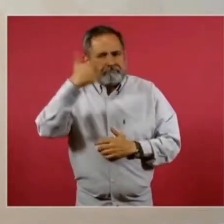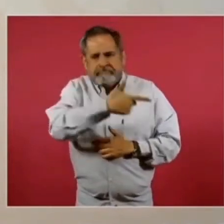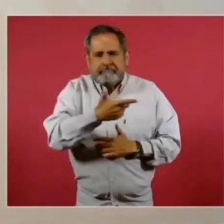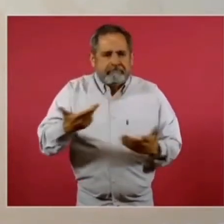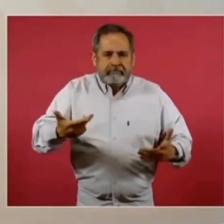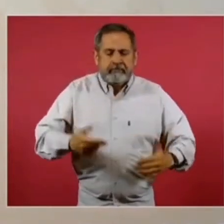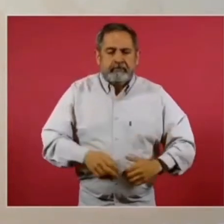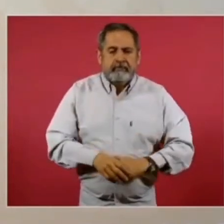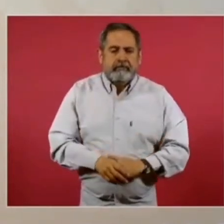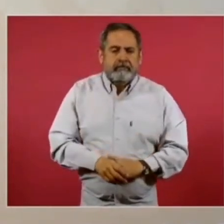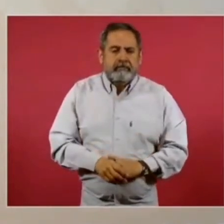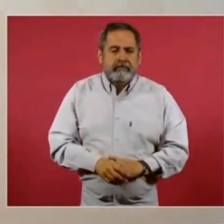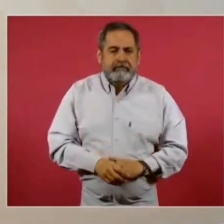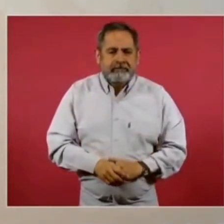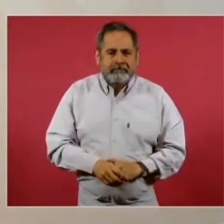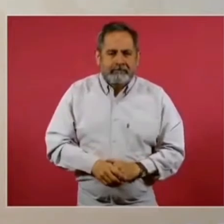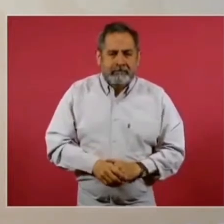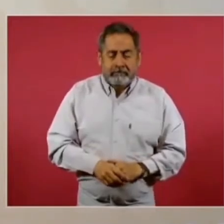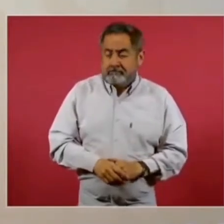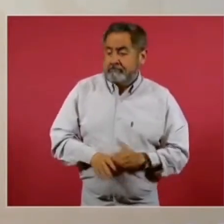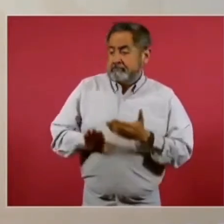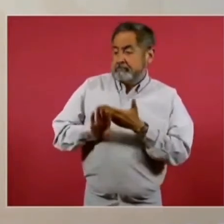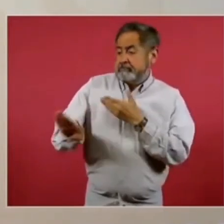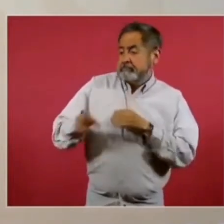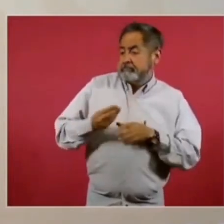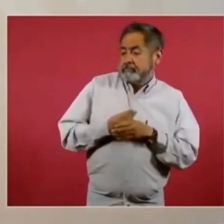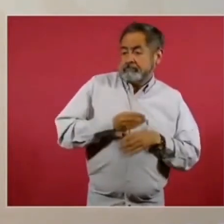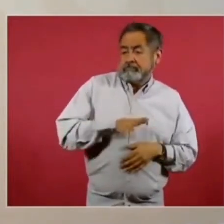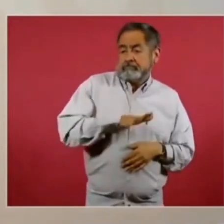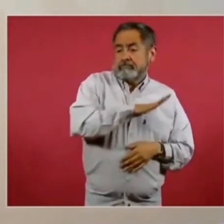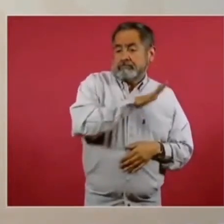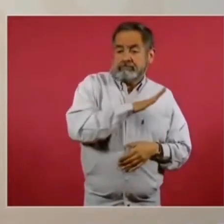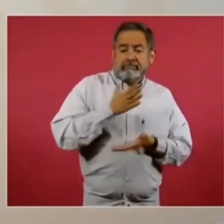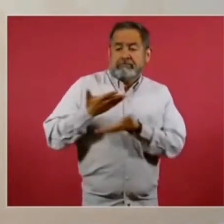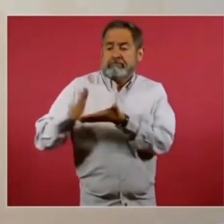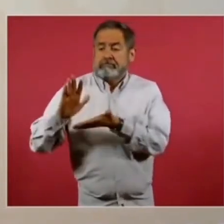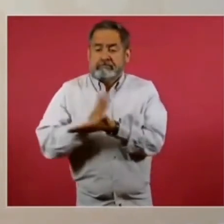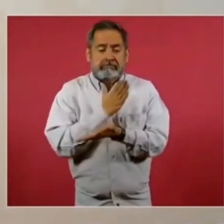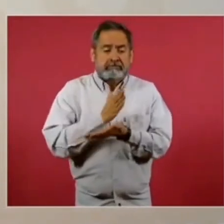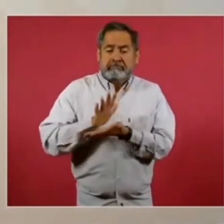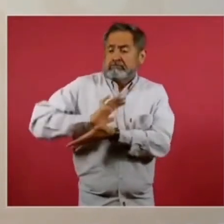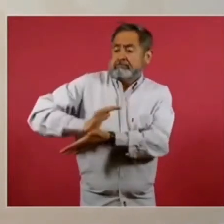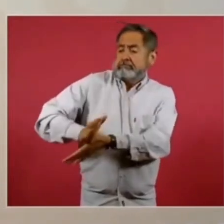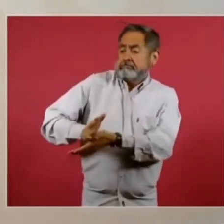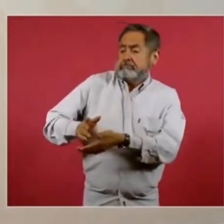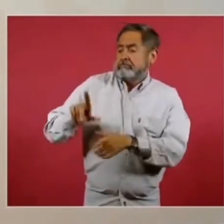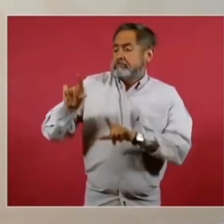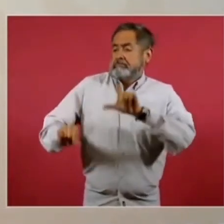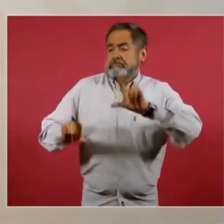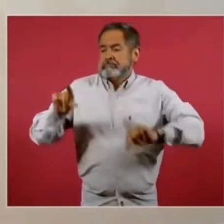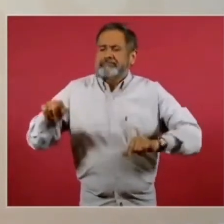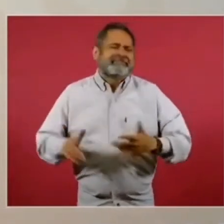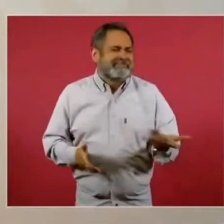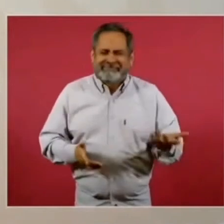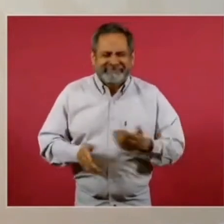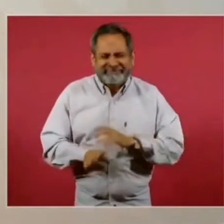humanismo qué clasismo qué racismo qué discriminación